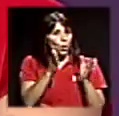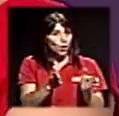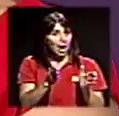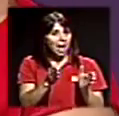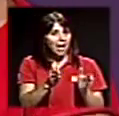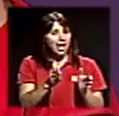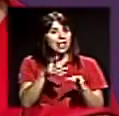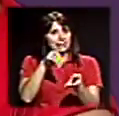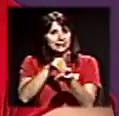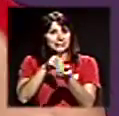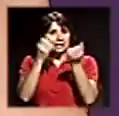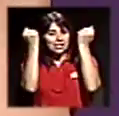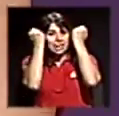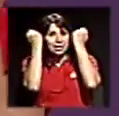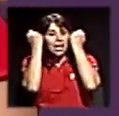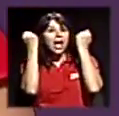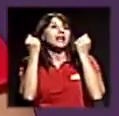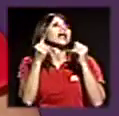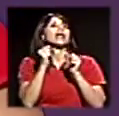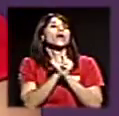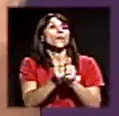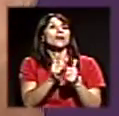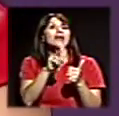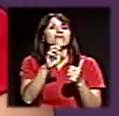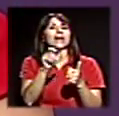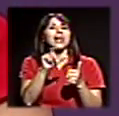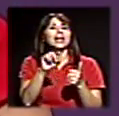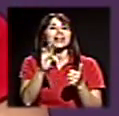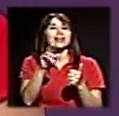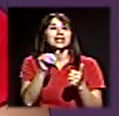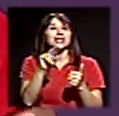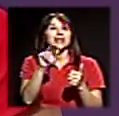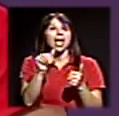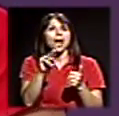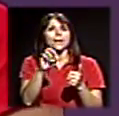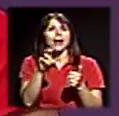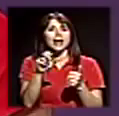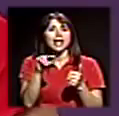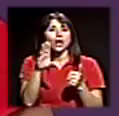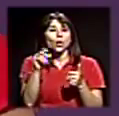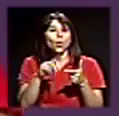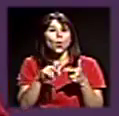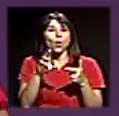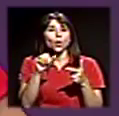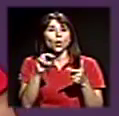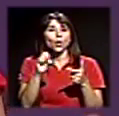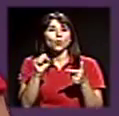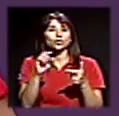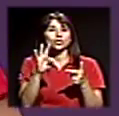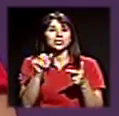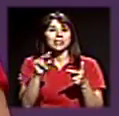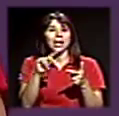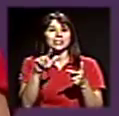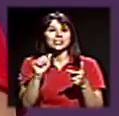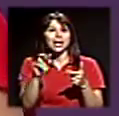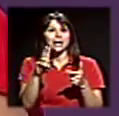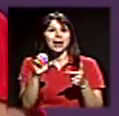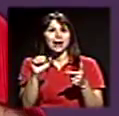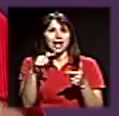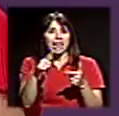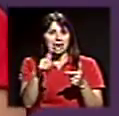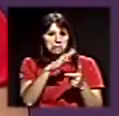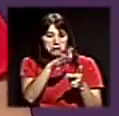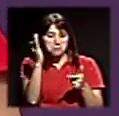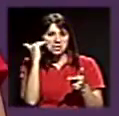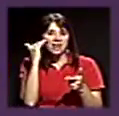todo, Valentina Marenco, Constanza Rangel, bueno, que ya todas, yo creo que ya todos conocen de esas personas que han estado aquí sentadas también